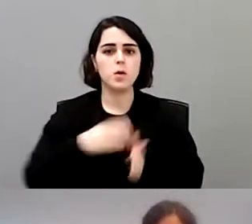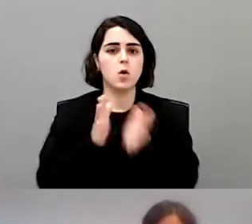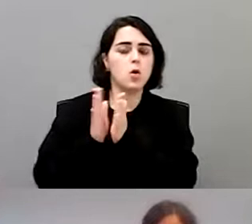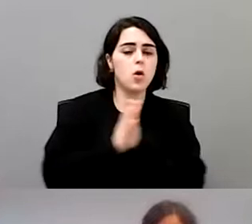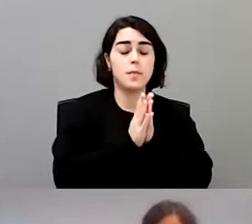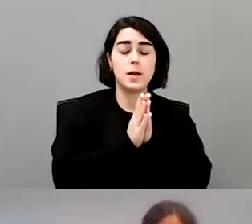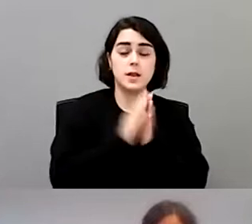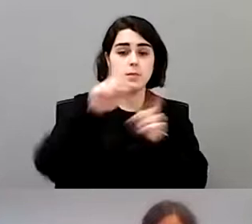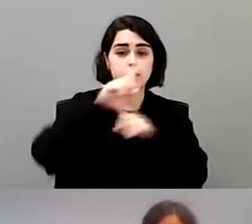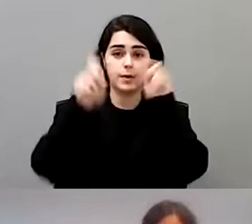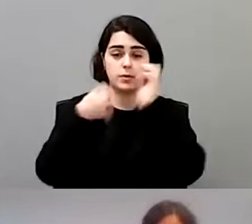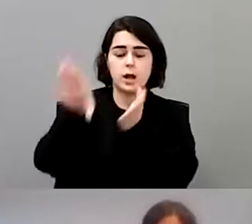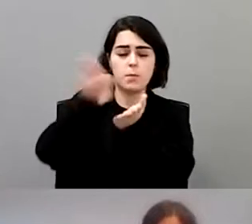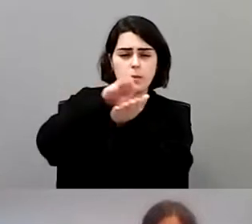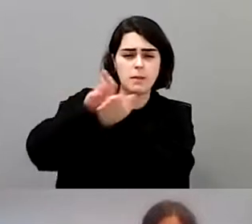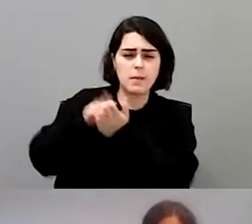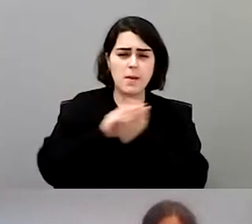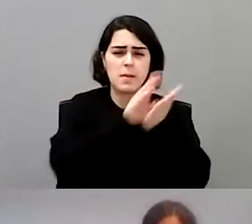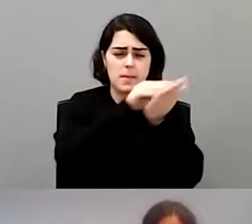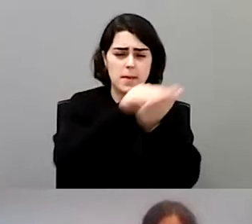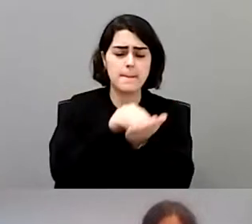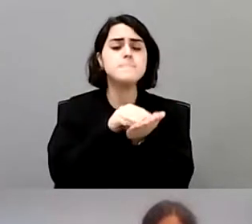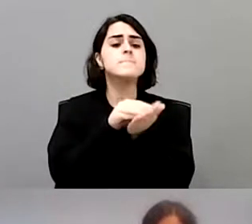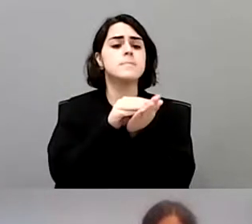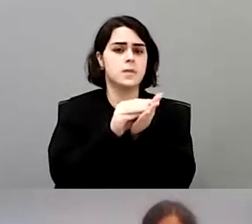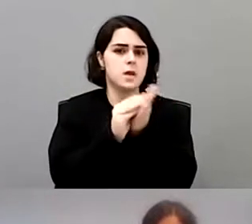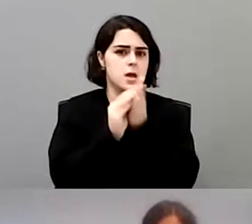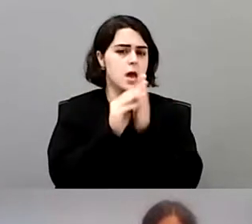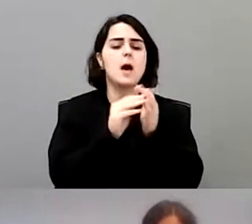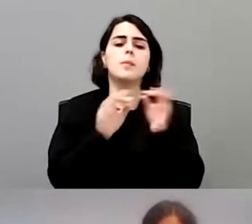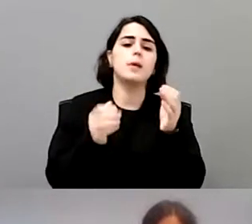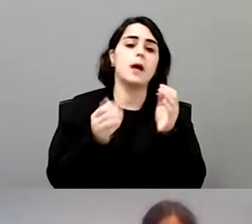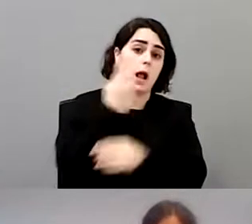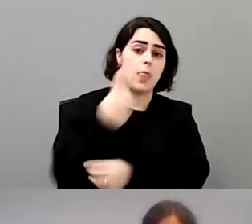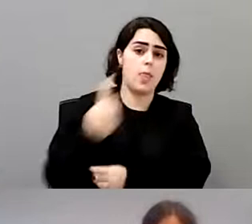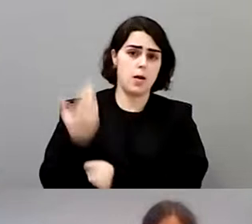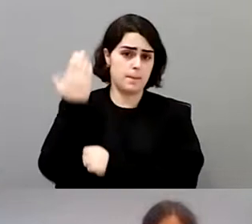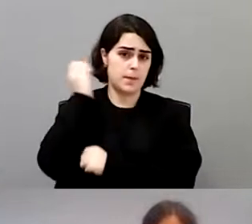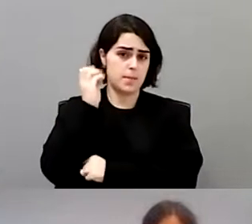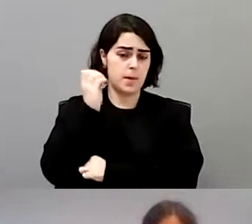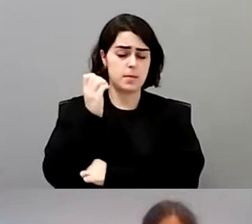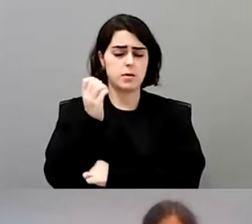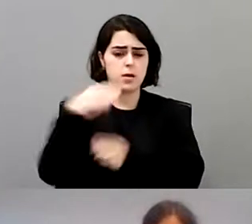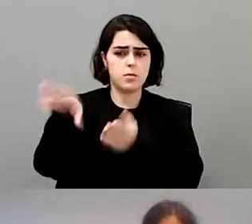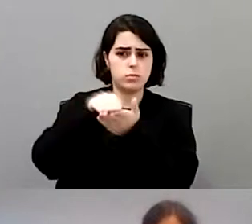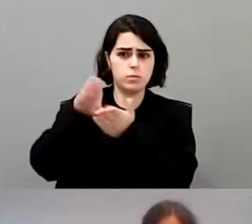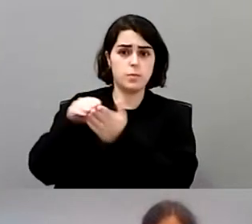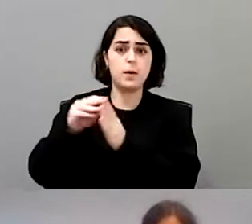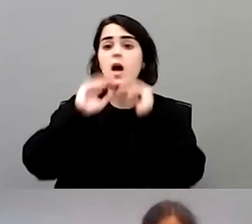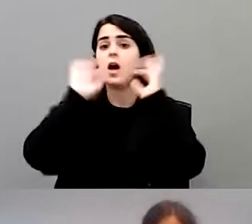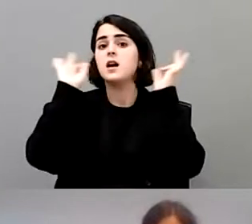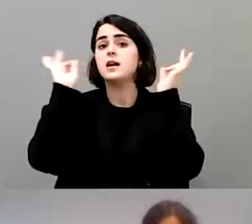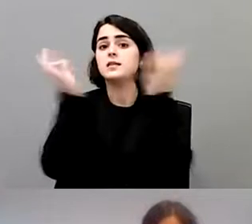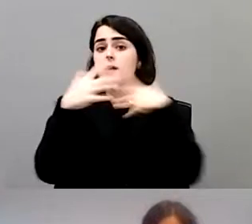recogiendo las preguntas y respuestas que vayáis teniendo, ¿vale?, durante todas las presentaciones, y al final de lo que es todo el seminario vamos a dejar un